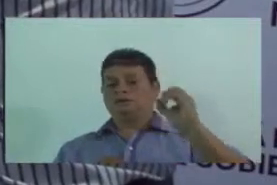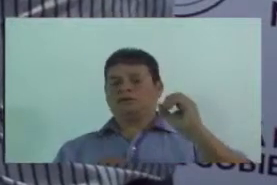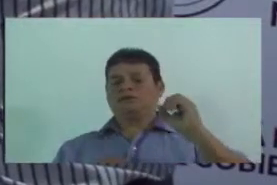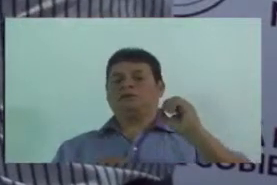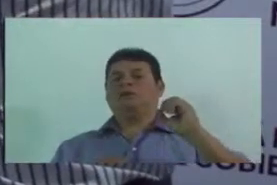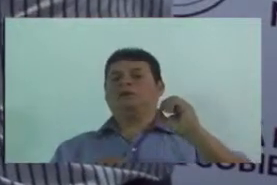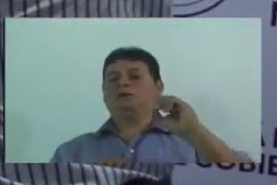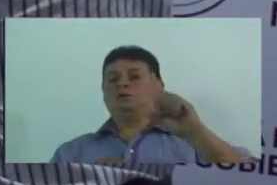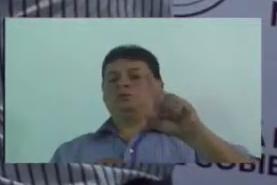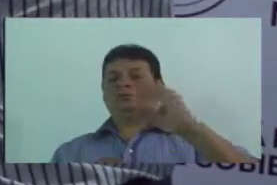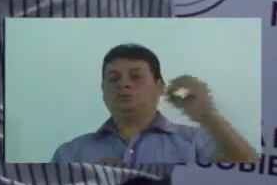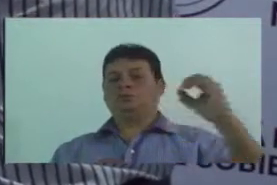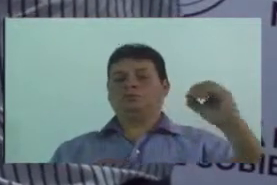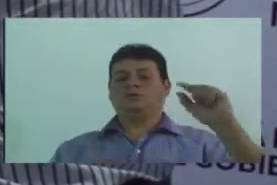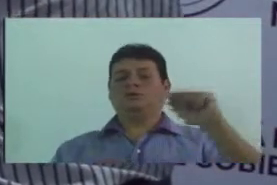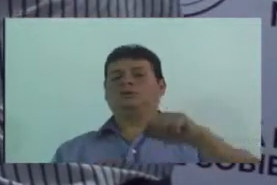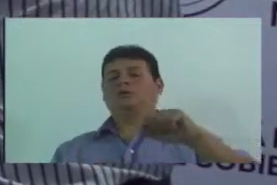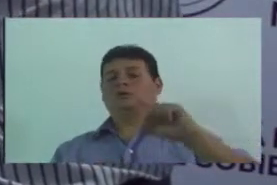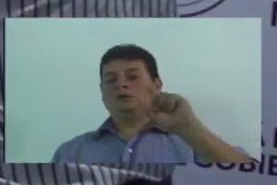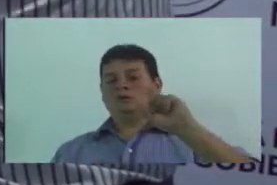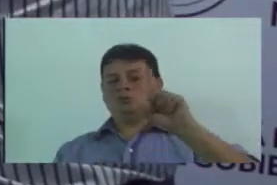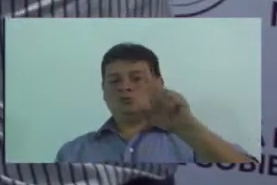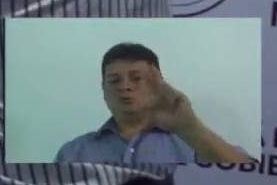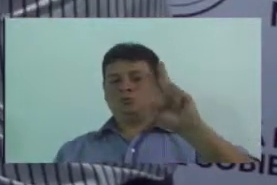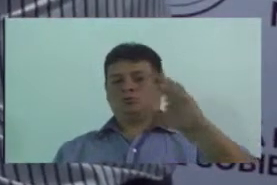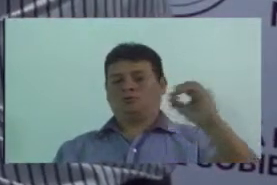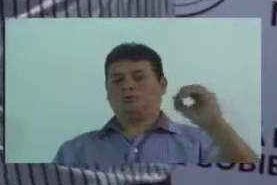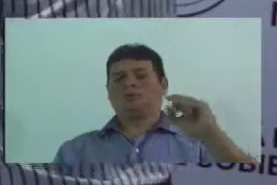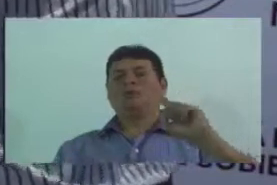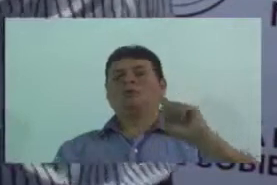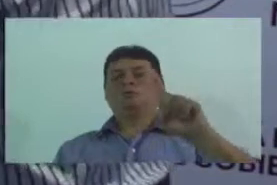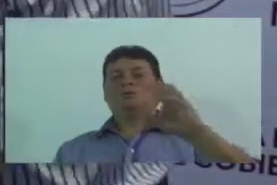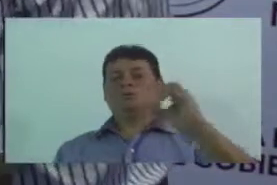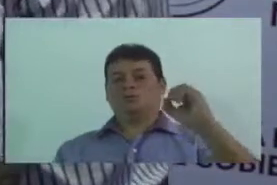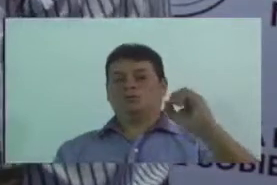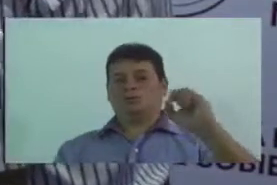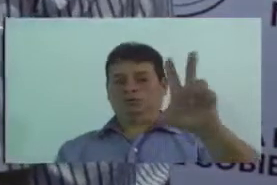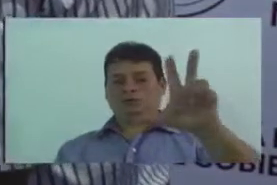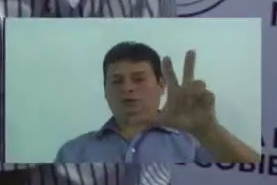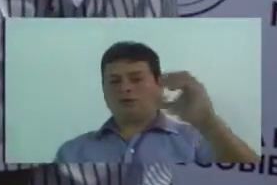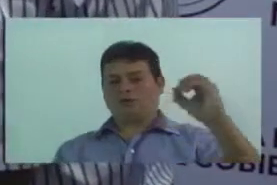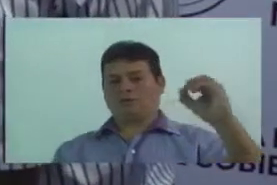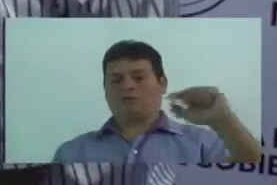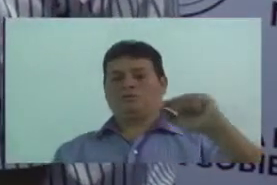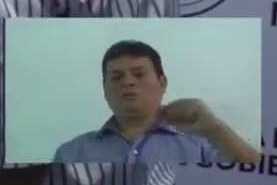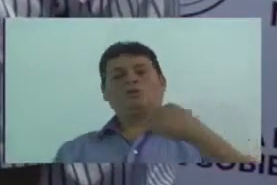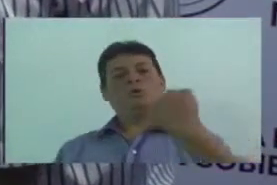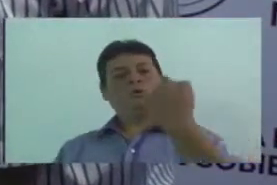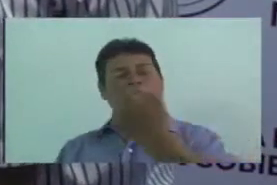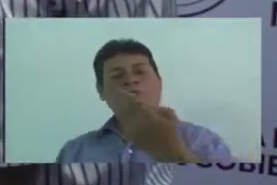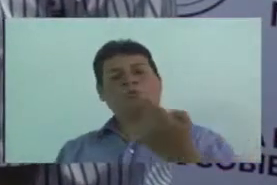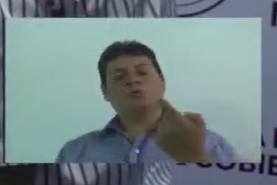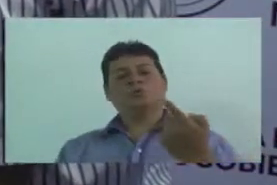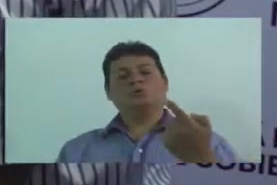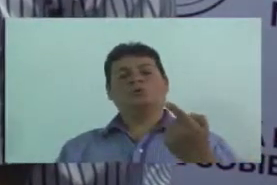100, 120, 130. Es decir, este ángulo tiene una abertura de